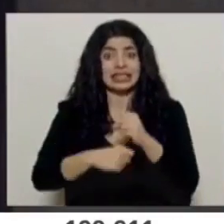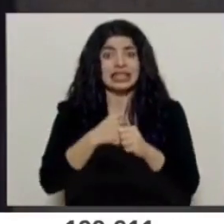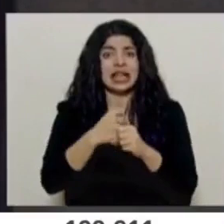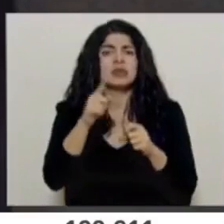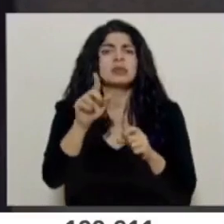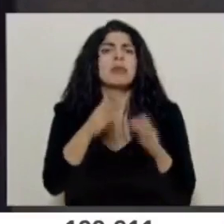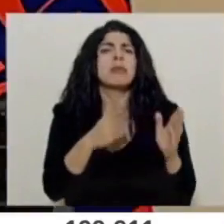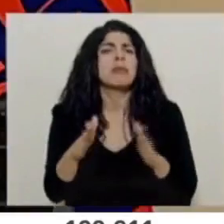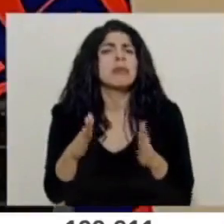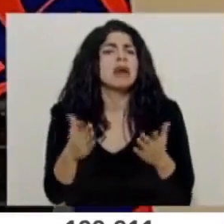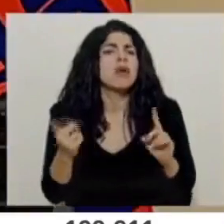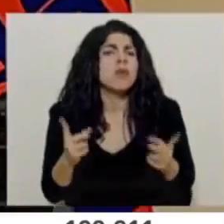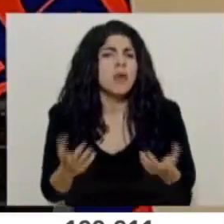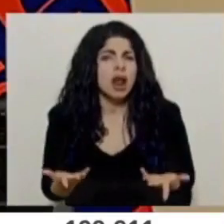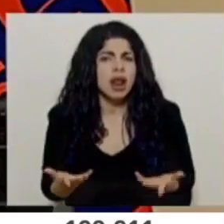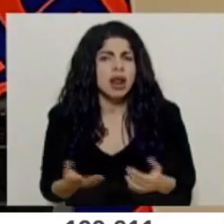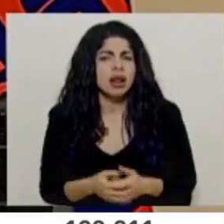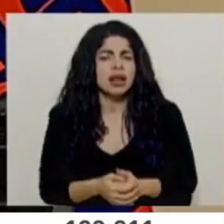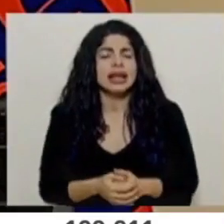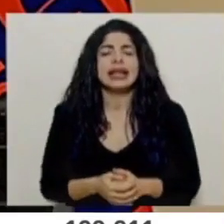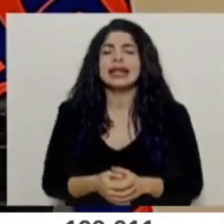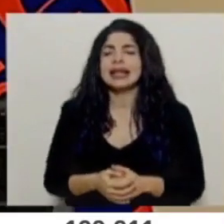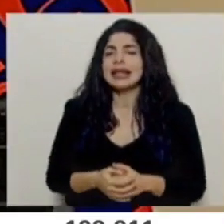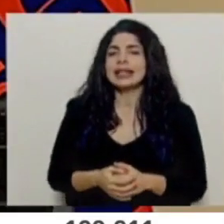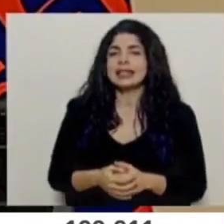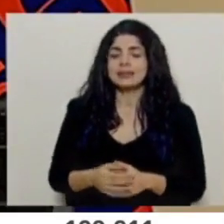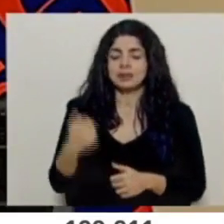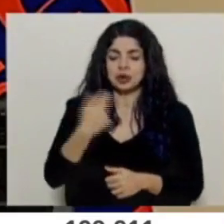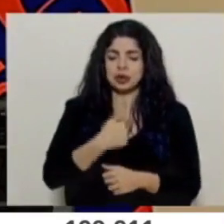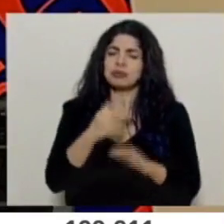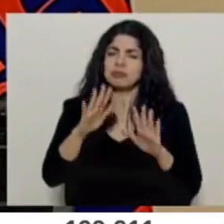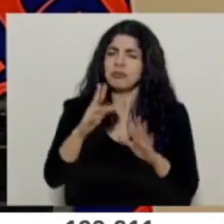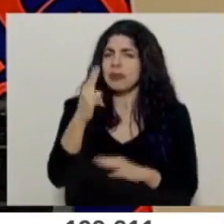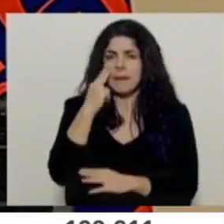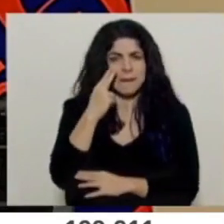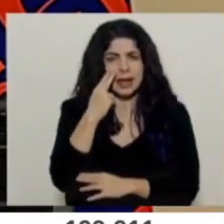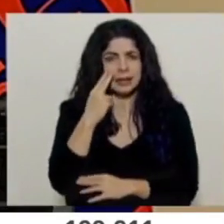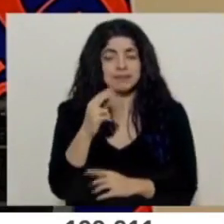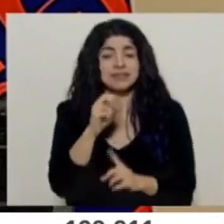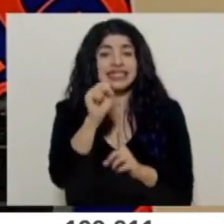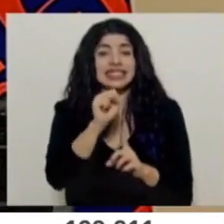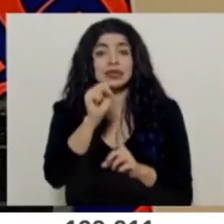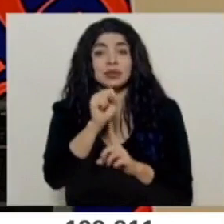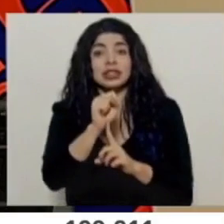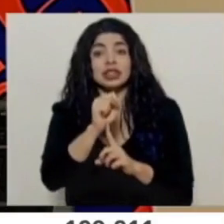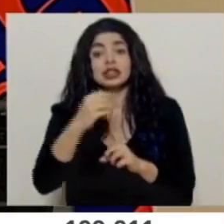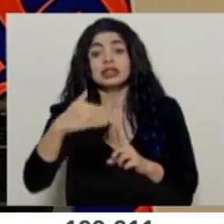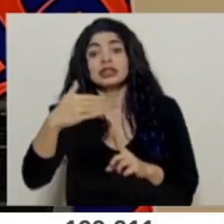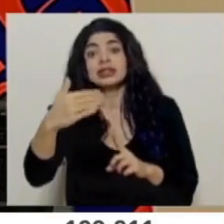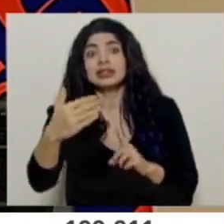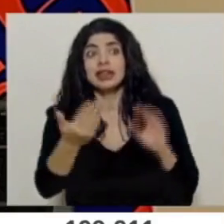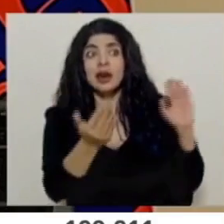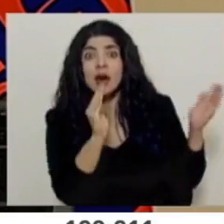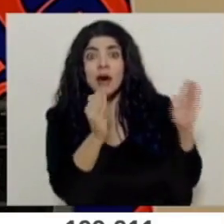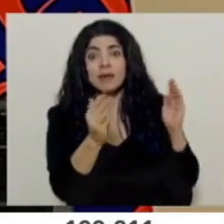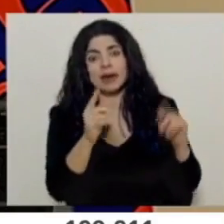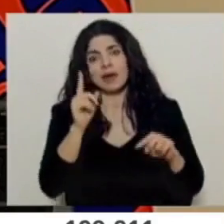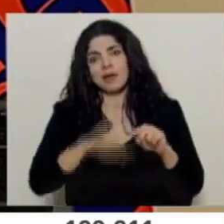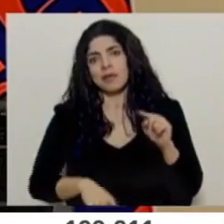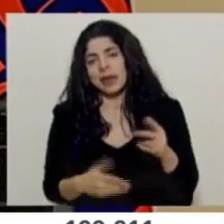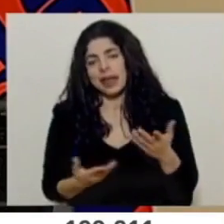año? Sí, nosotros, vamos a ver, los escenarios no se pueden comparar, si bien es